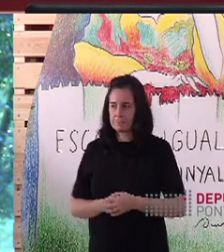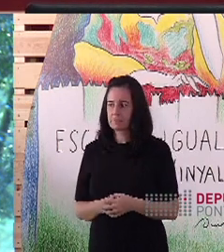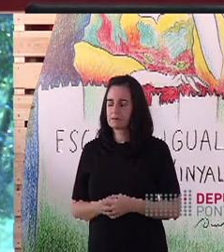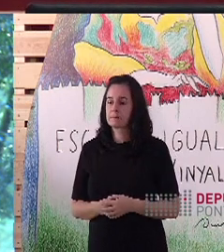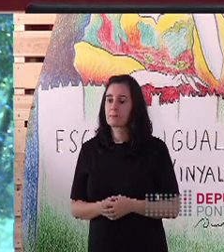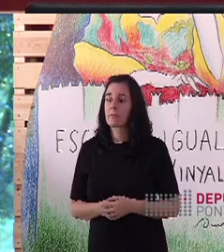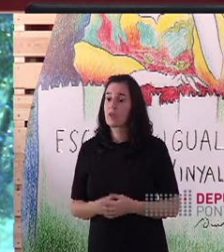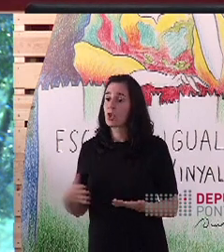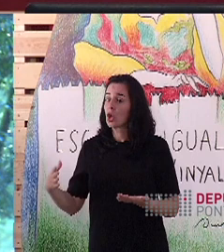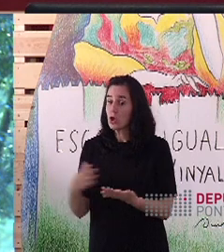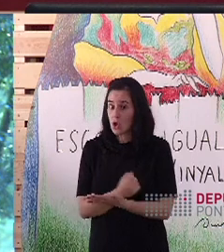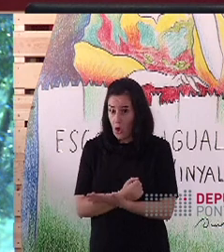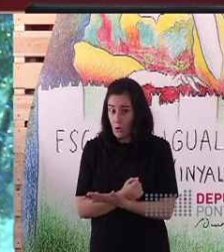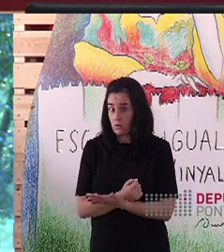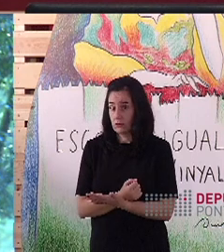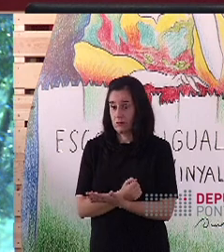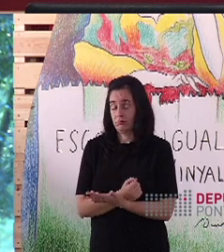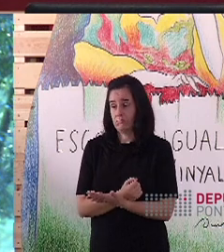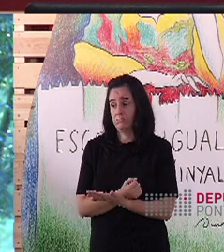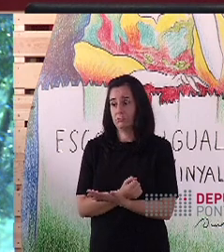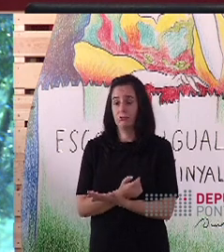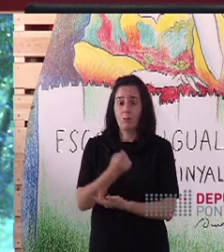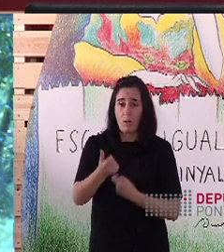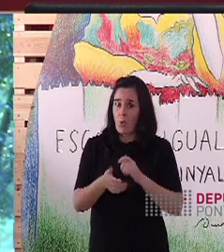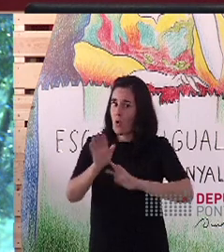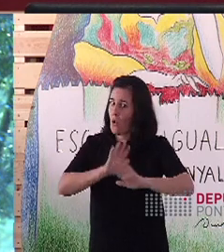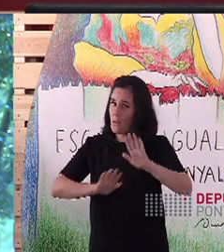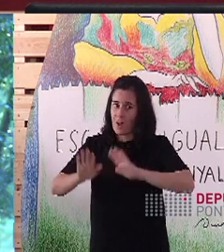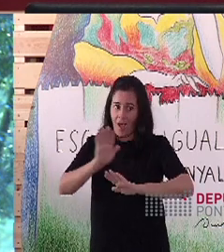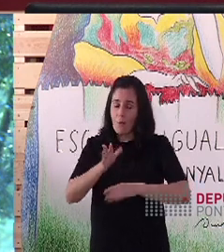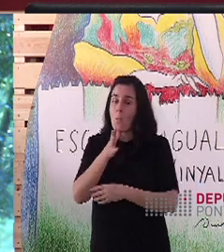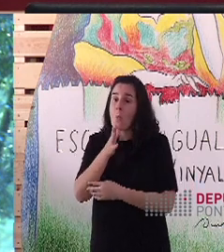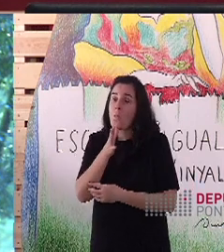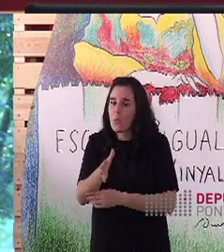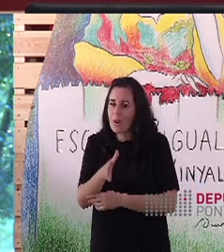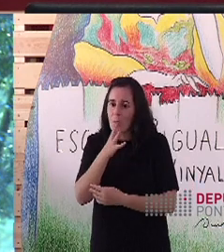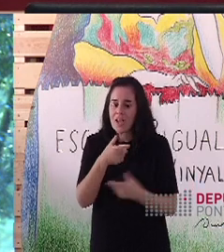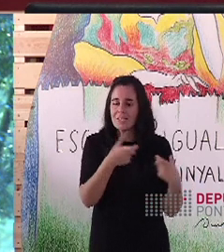Esto todo se complica mucho más porque estos sectores